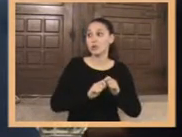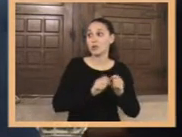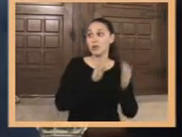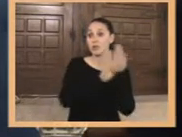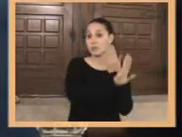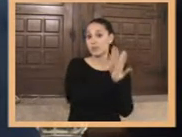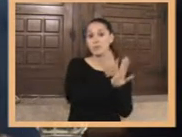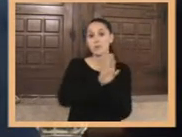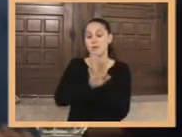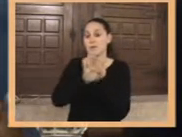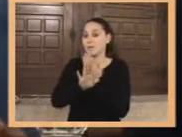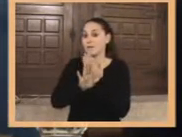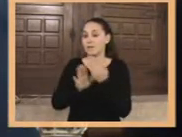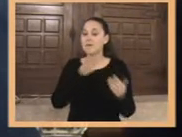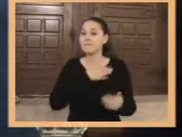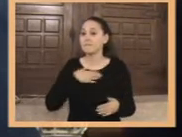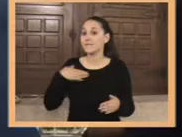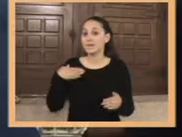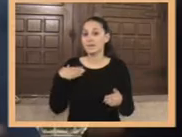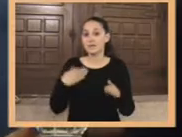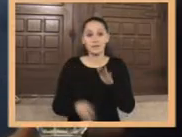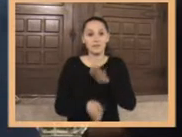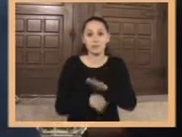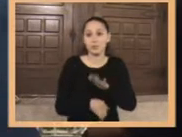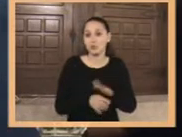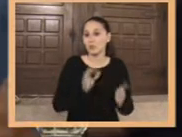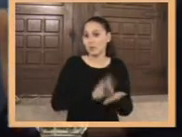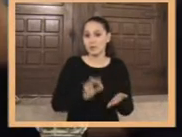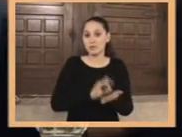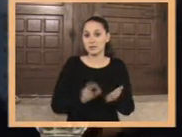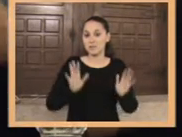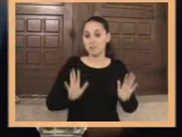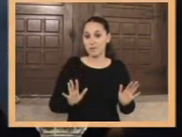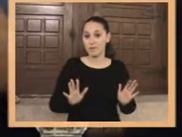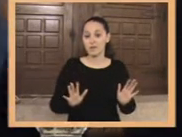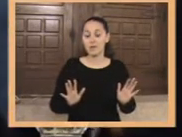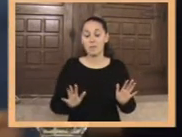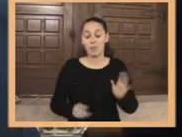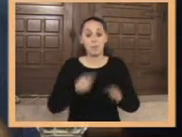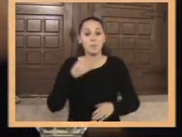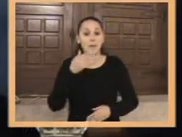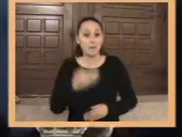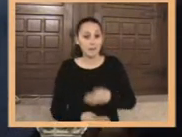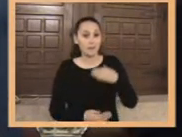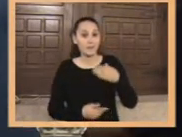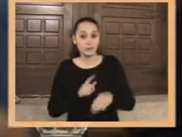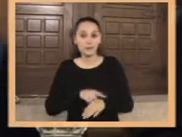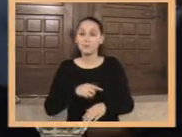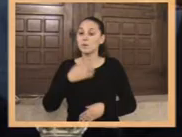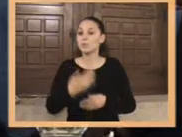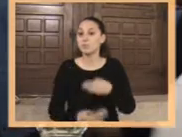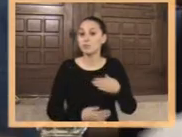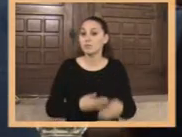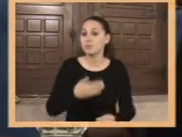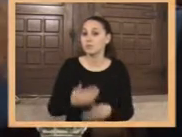servicio. Y hemos estado haciendo siempre, pues, malabares. Pero a medida que pasa el tiempo, las medidas de los